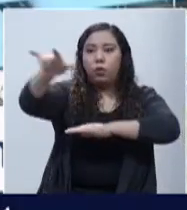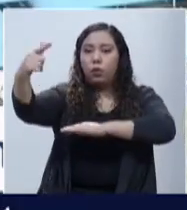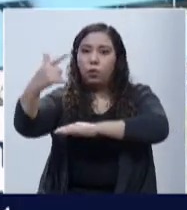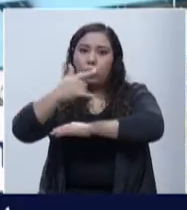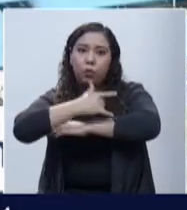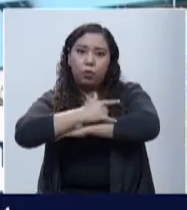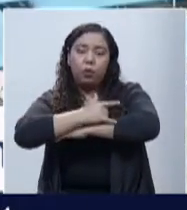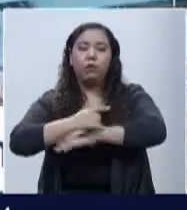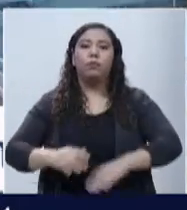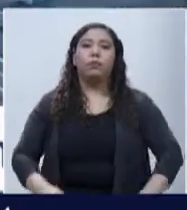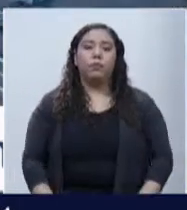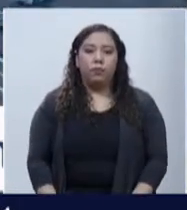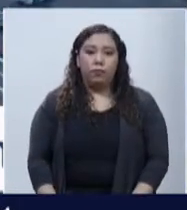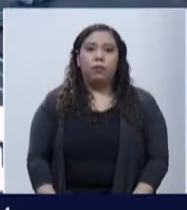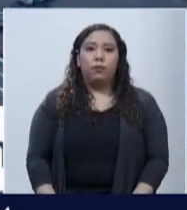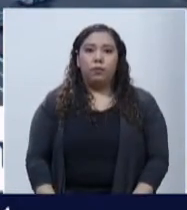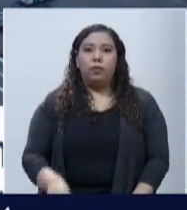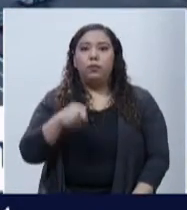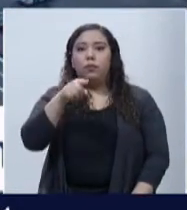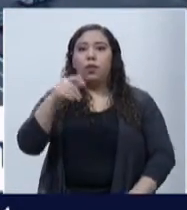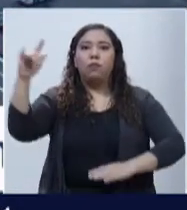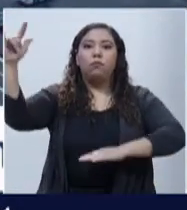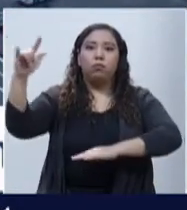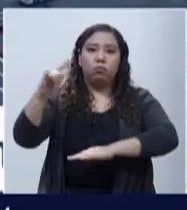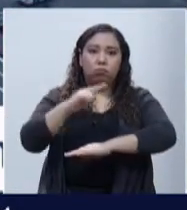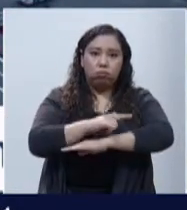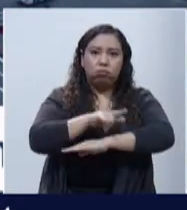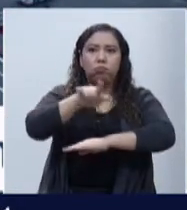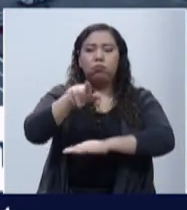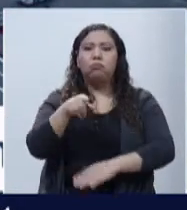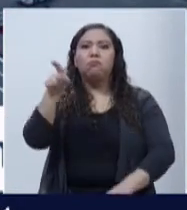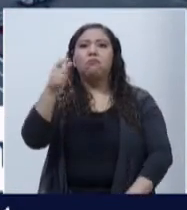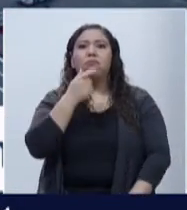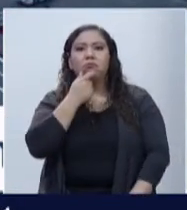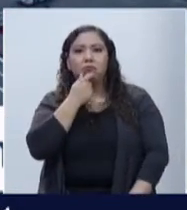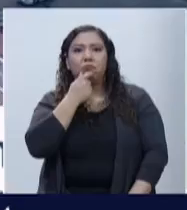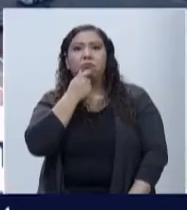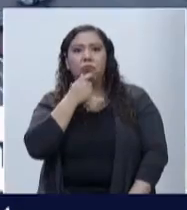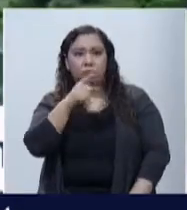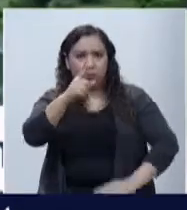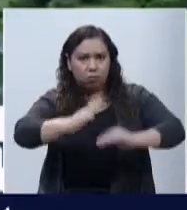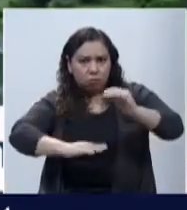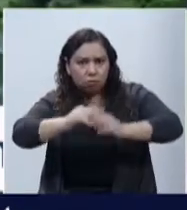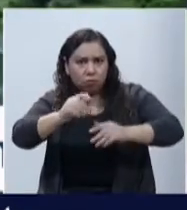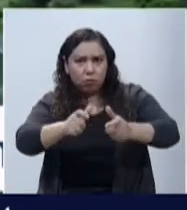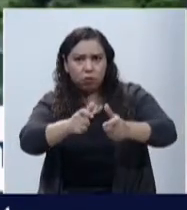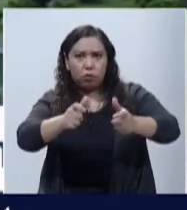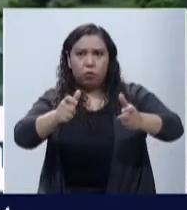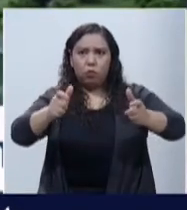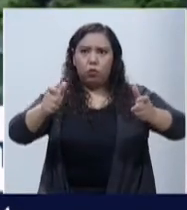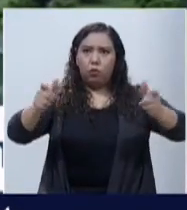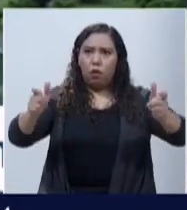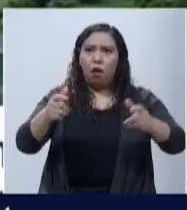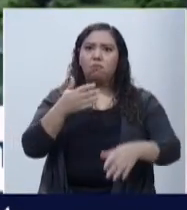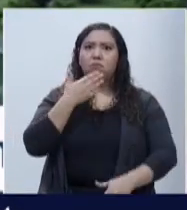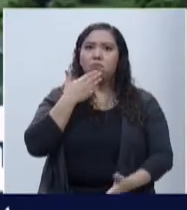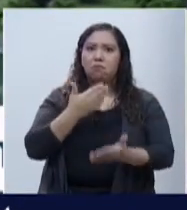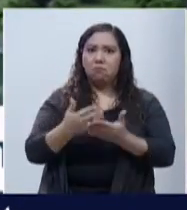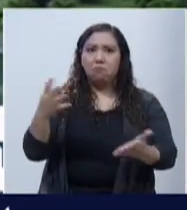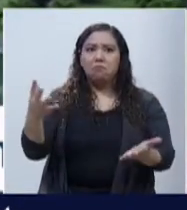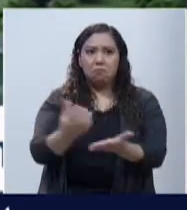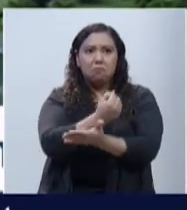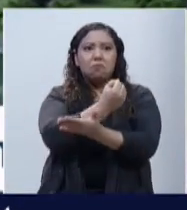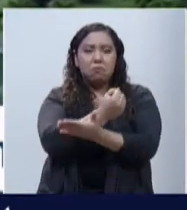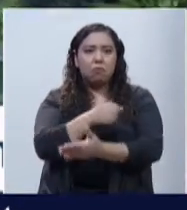máximos representantes de diversas aerolíneas se mostraron fácil de las ventajas y beneficios que ofrecerán la nueva